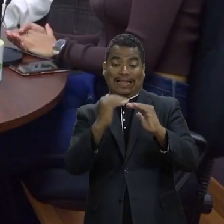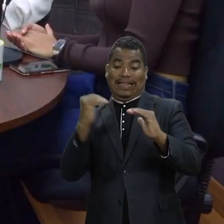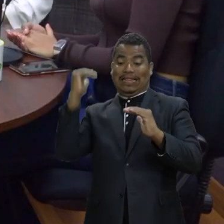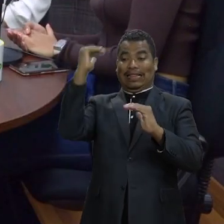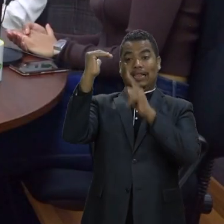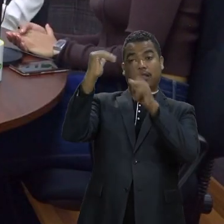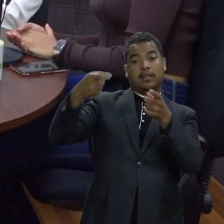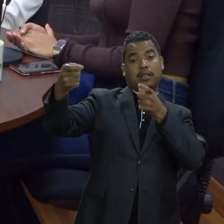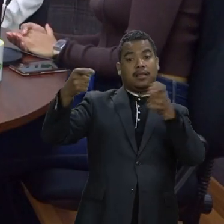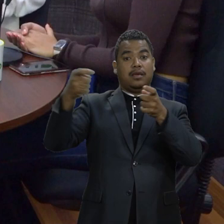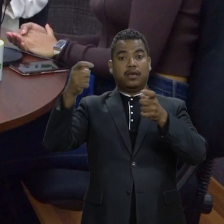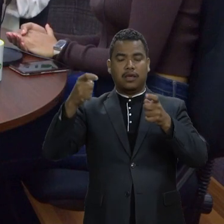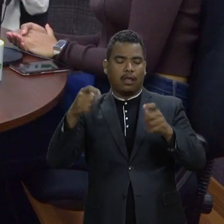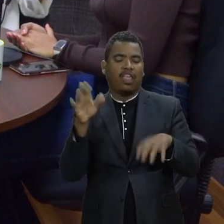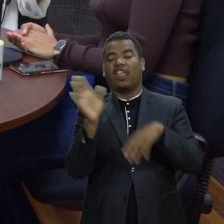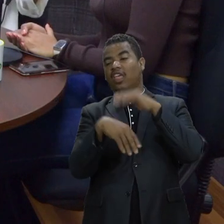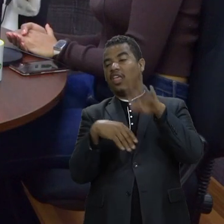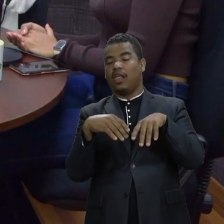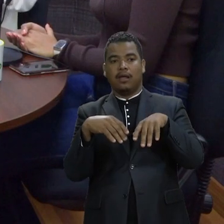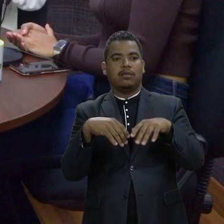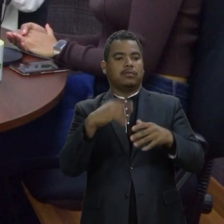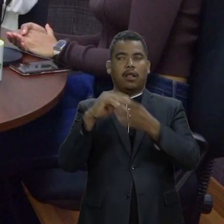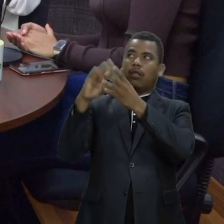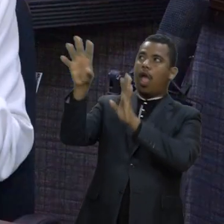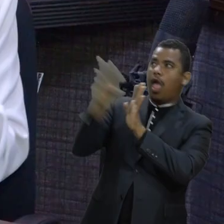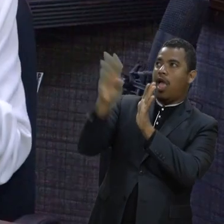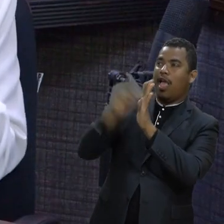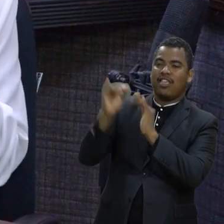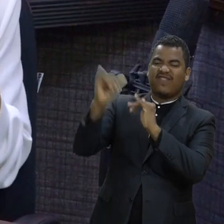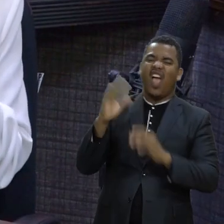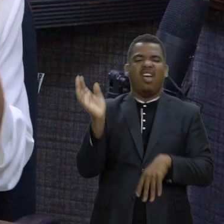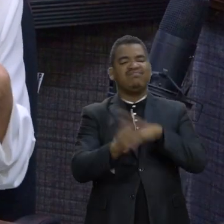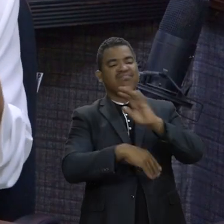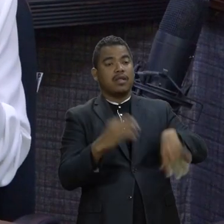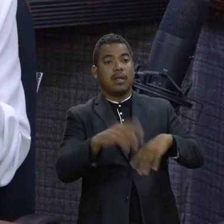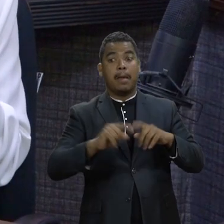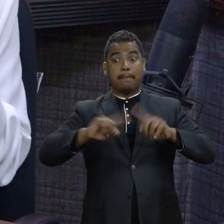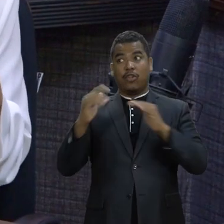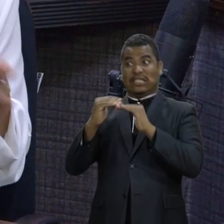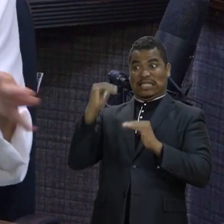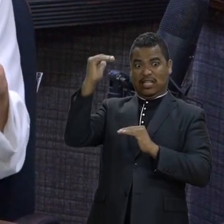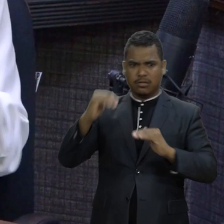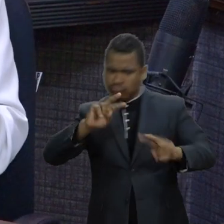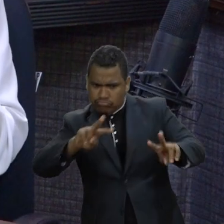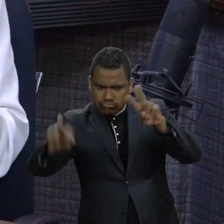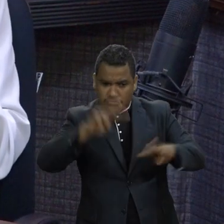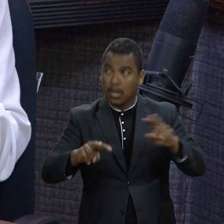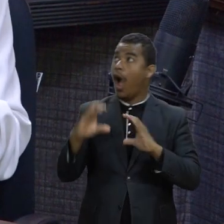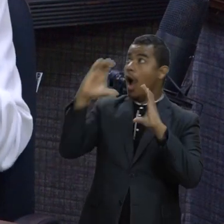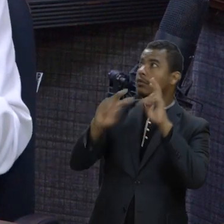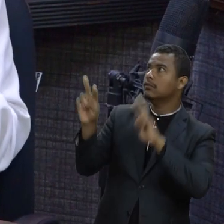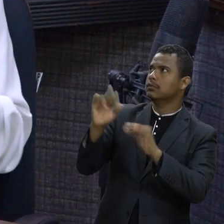en el sentido que no tan... Sí, no, claro. Bebés. Sí. ¿Tú te acuerdas cuando el presidente era presidente Leonel Fernández? Yo sí. Le quiero decir a ustedes que él